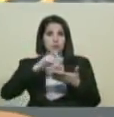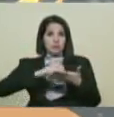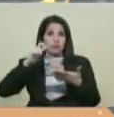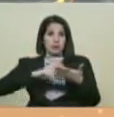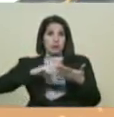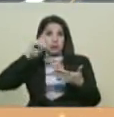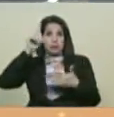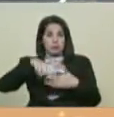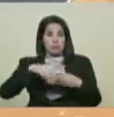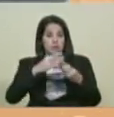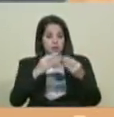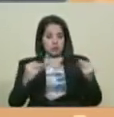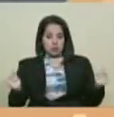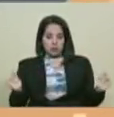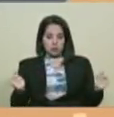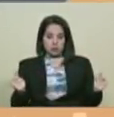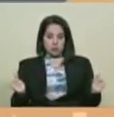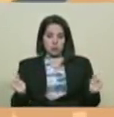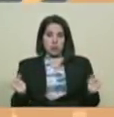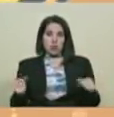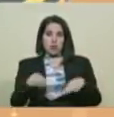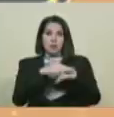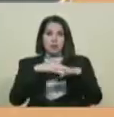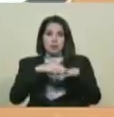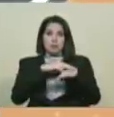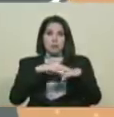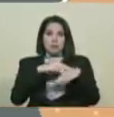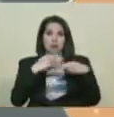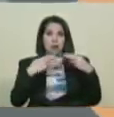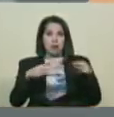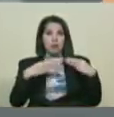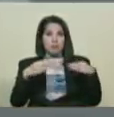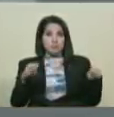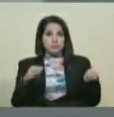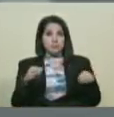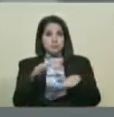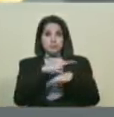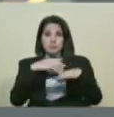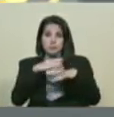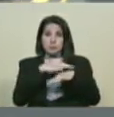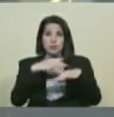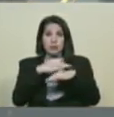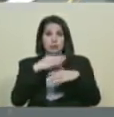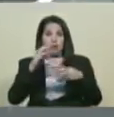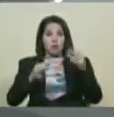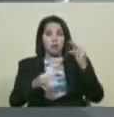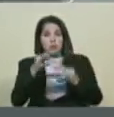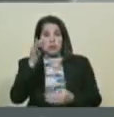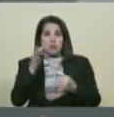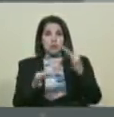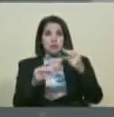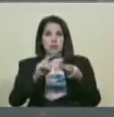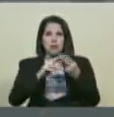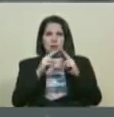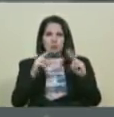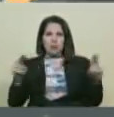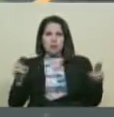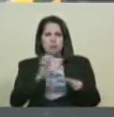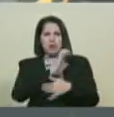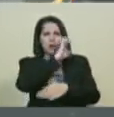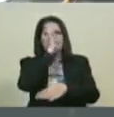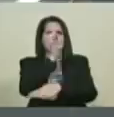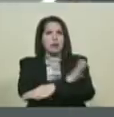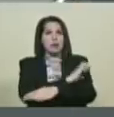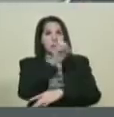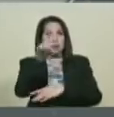un resuelto conjunto entre el Ministerio de la Defensa, el Ministerio del Poder Popular para Justicia y Paz y el Ministerio del Poder Popular para Energía,